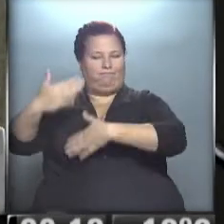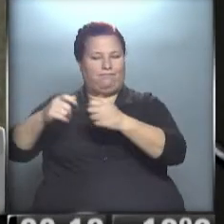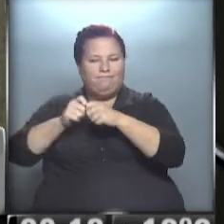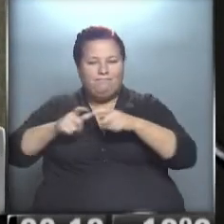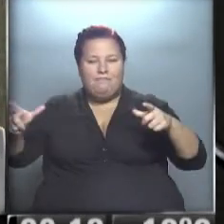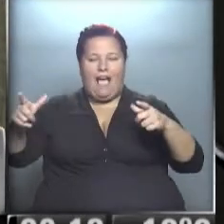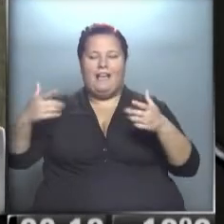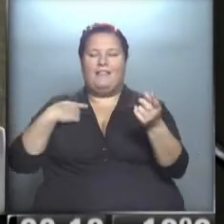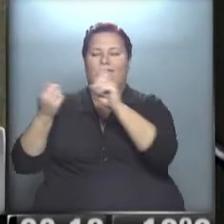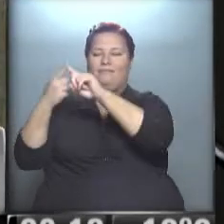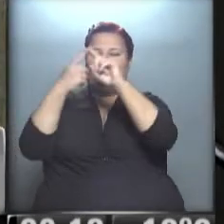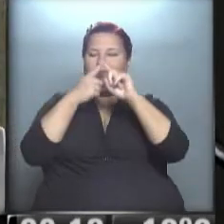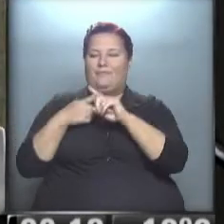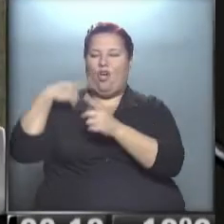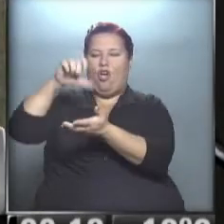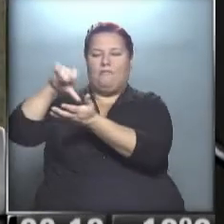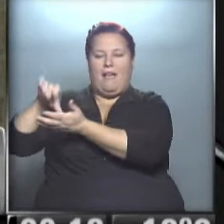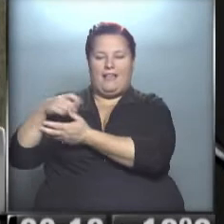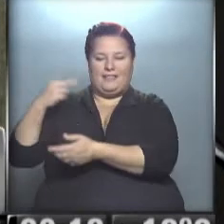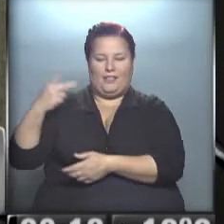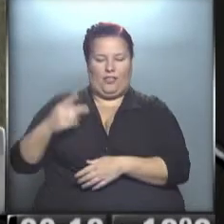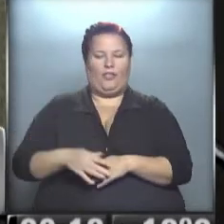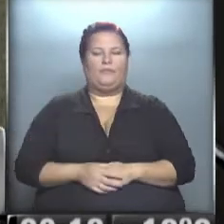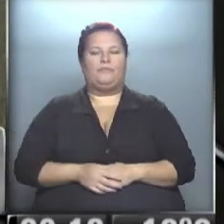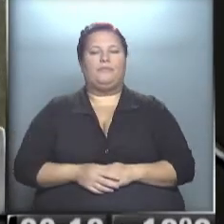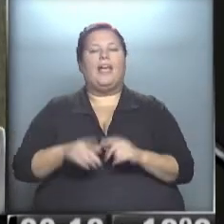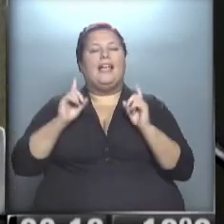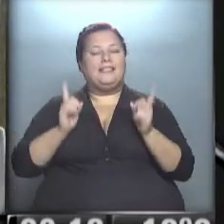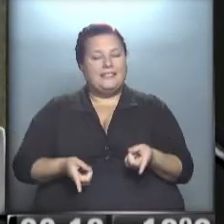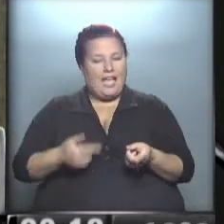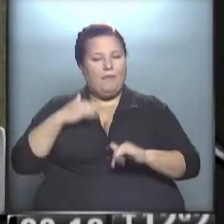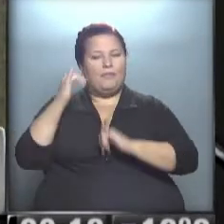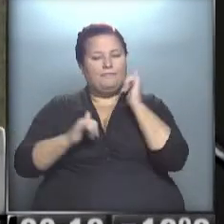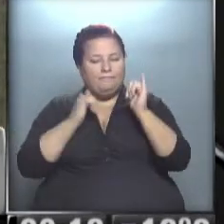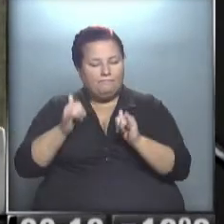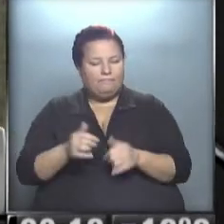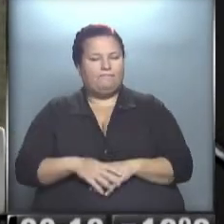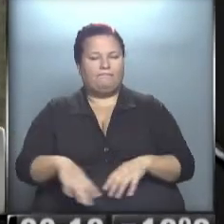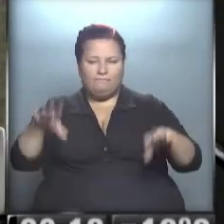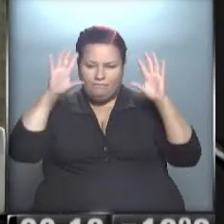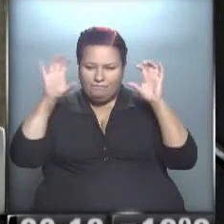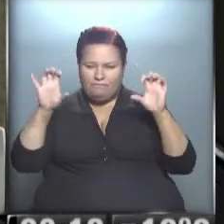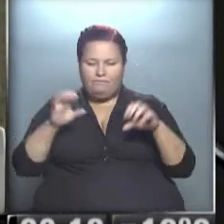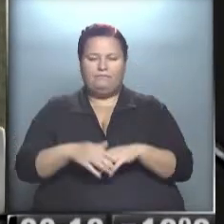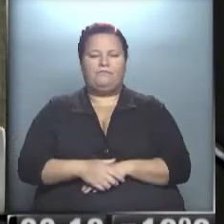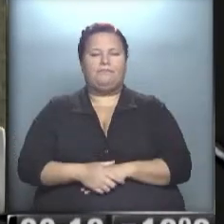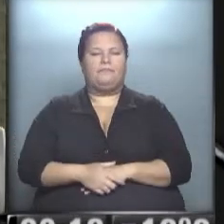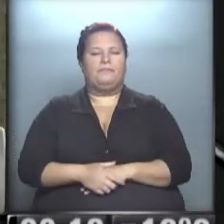de las relaciones bilaterales de ambos países también quería remarcar que